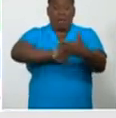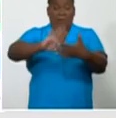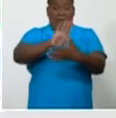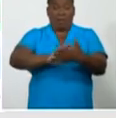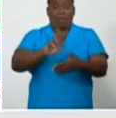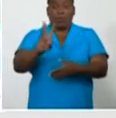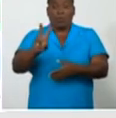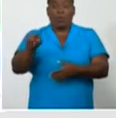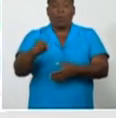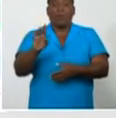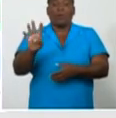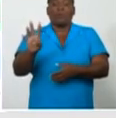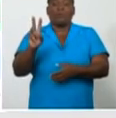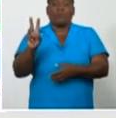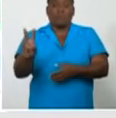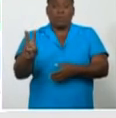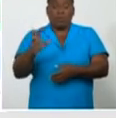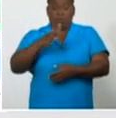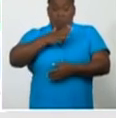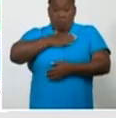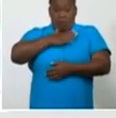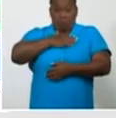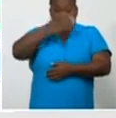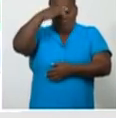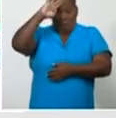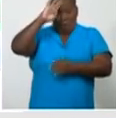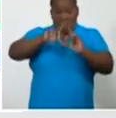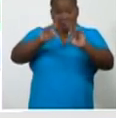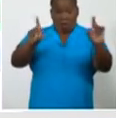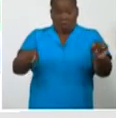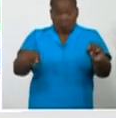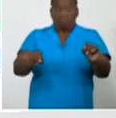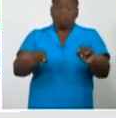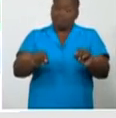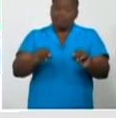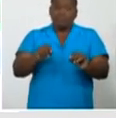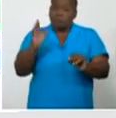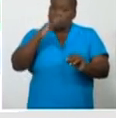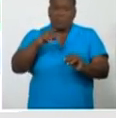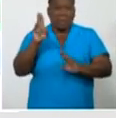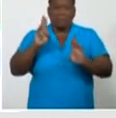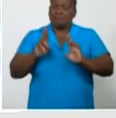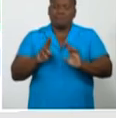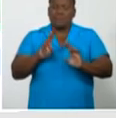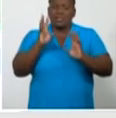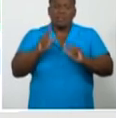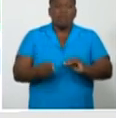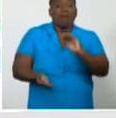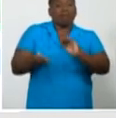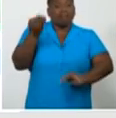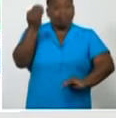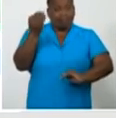2,42, para nosotros es una cifra muy elevada. Y como yo dije,